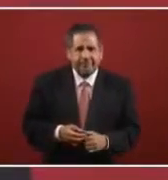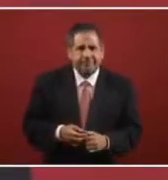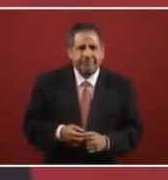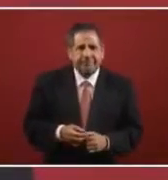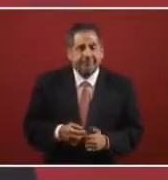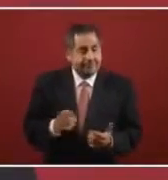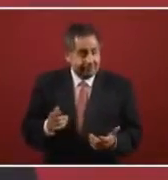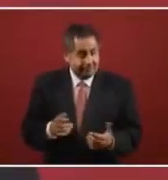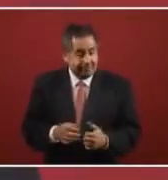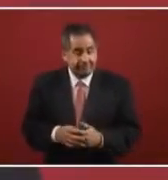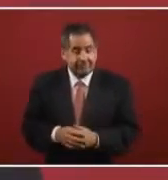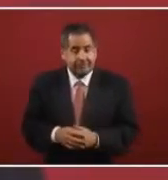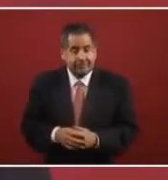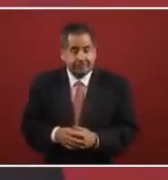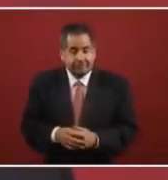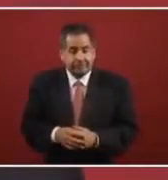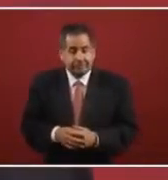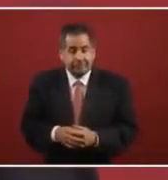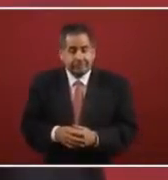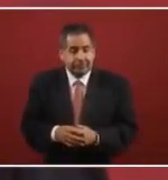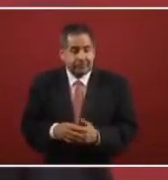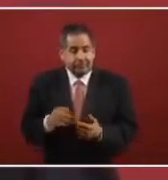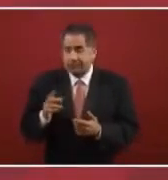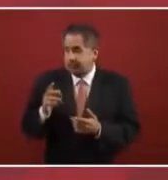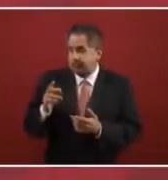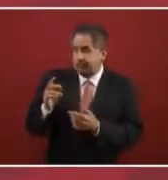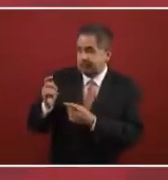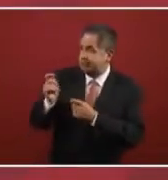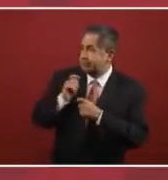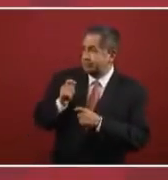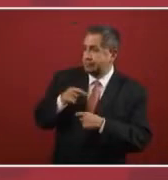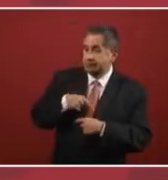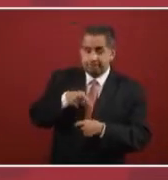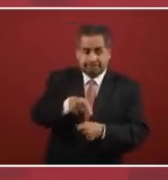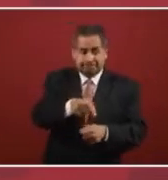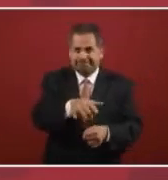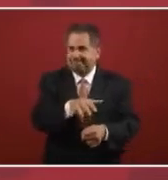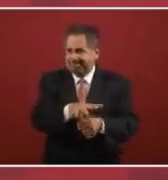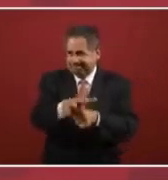So no me des, ponme donde hay.